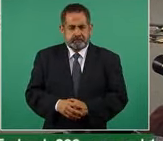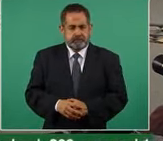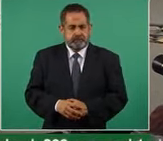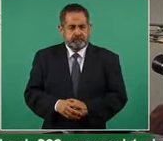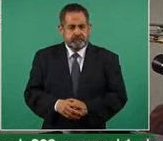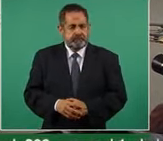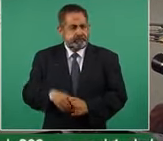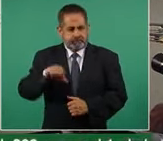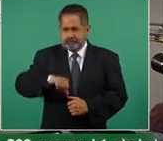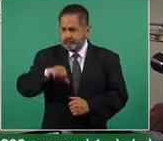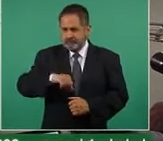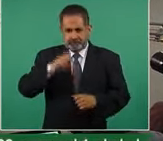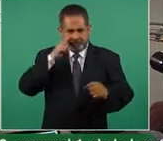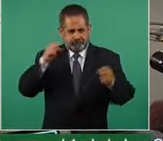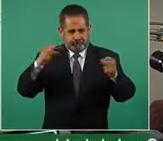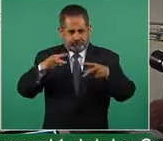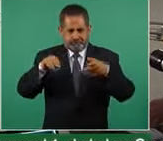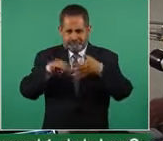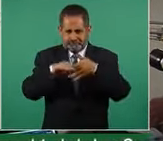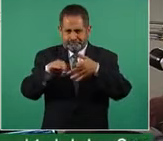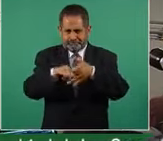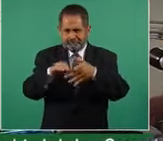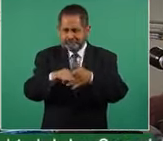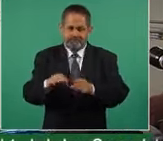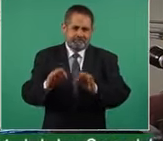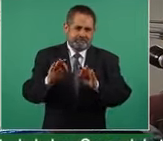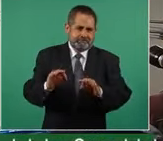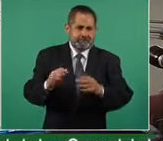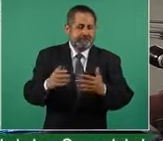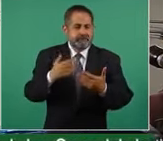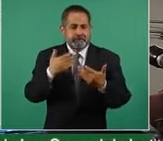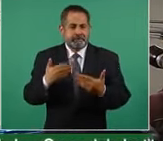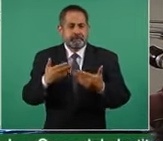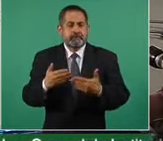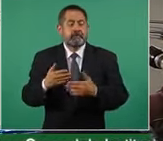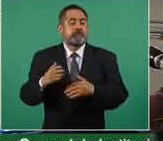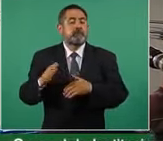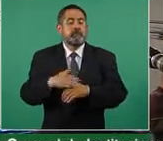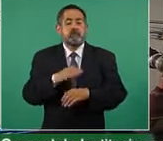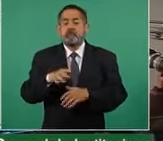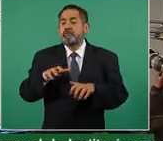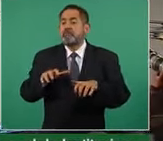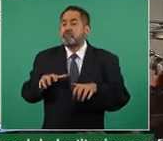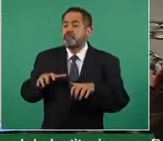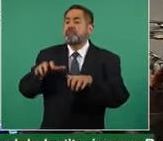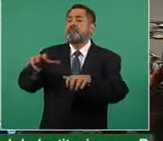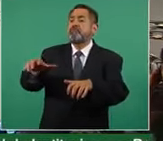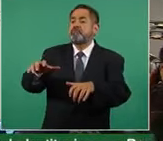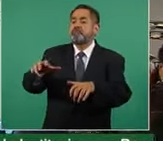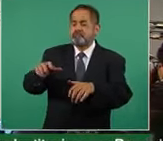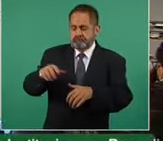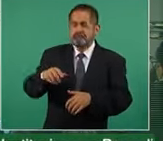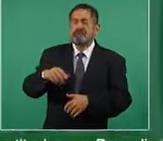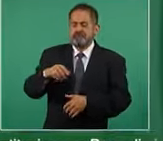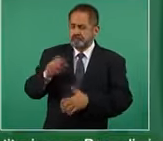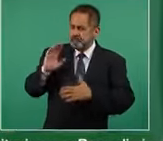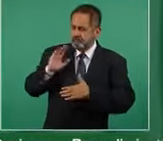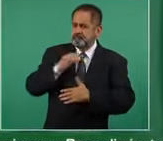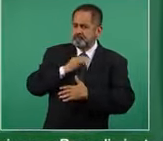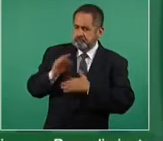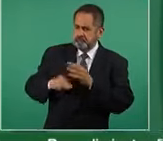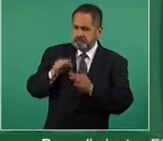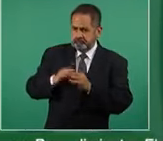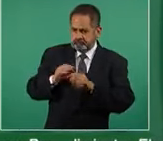seguido esta semana. Lo que pasa es que tenemos que cumplirle a la población e informar de lo que